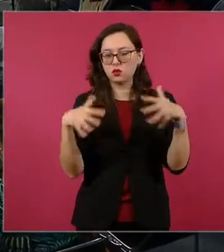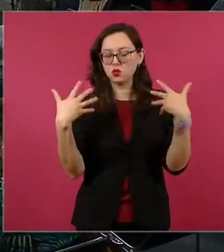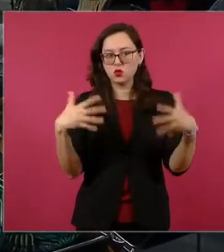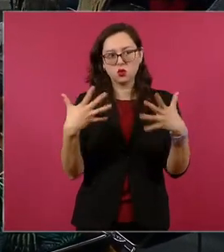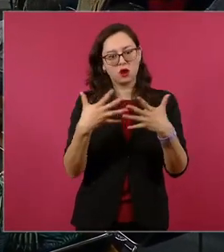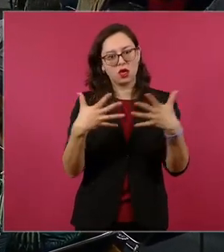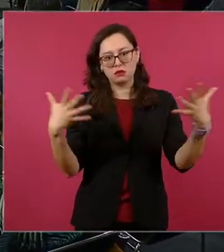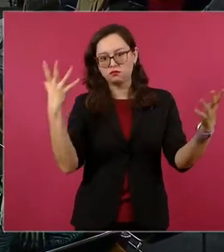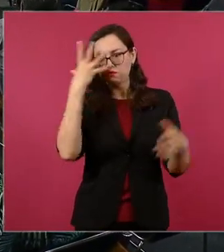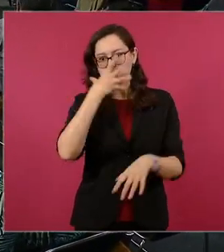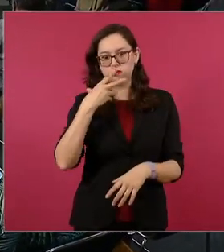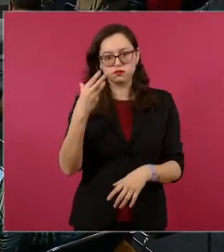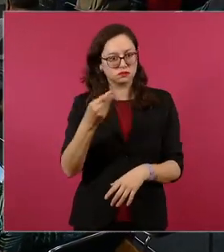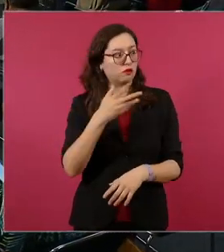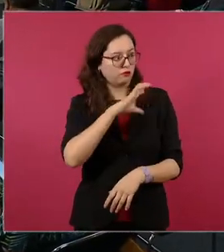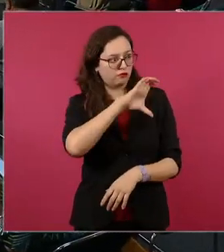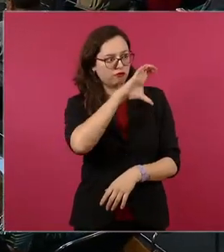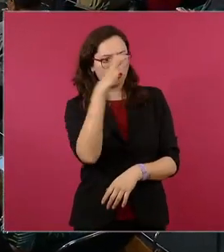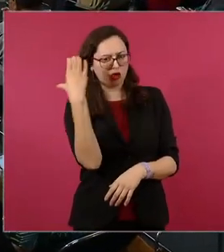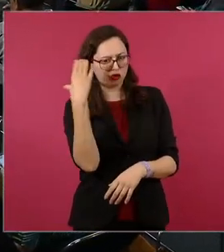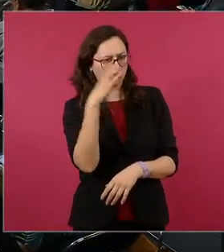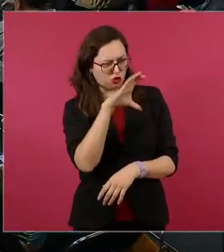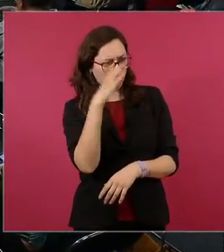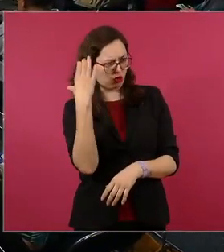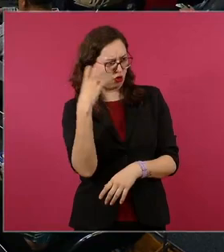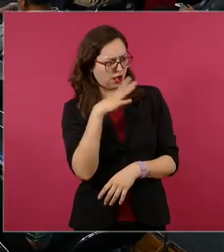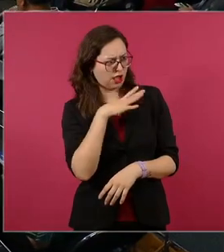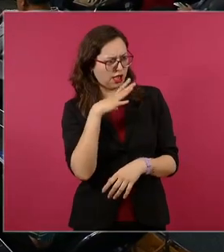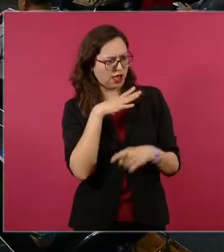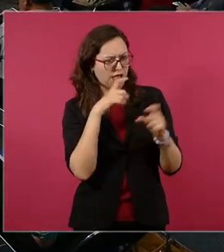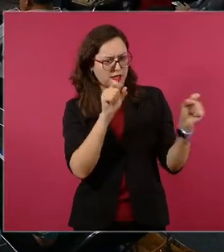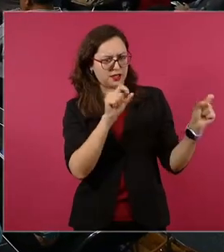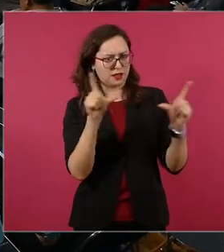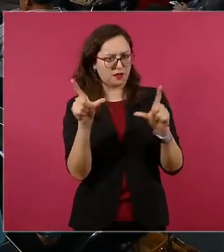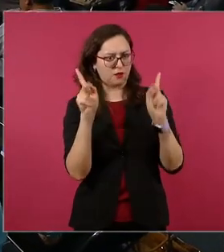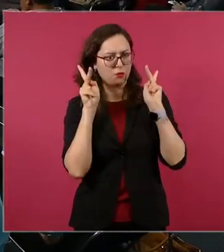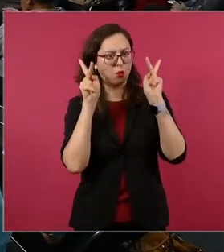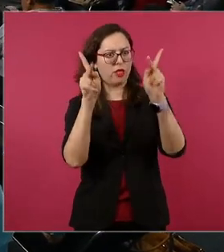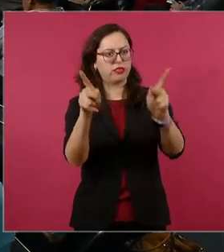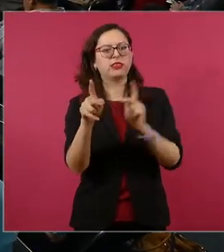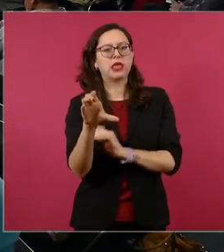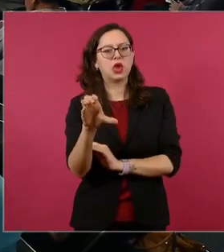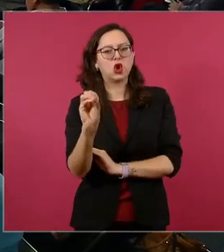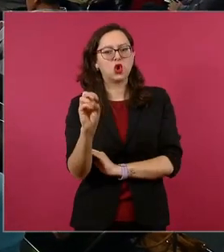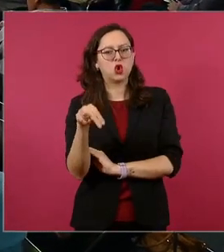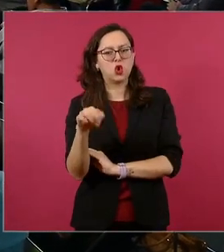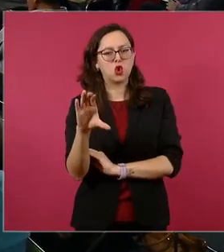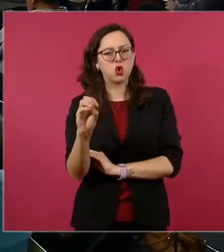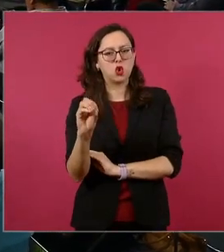importantísimas. La del puente de la Concordia,